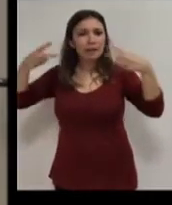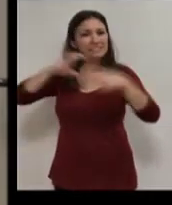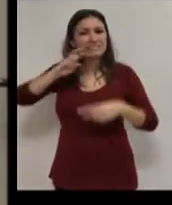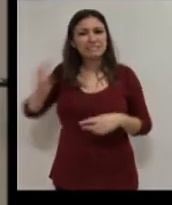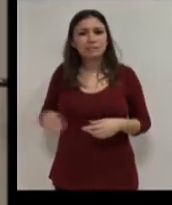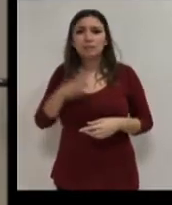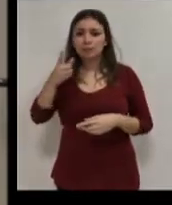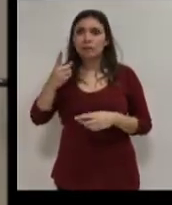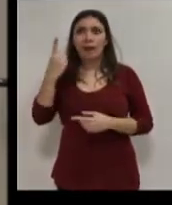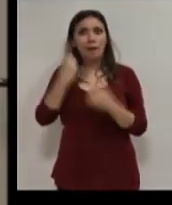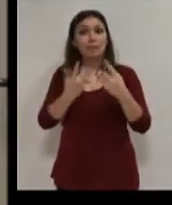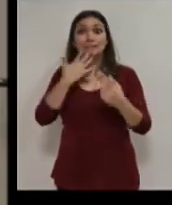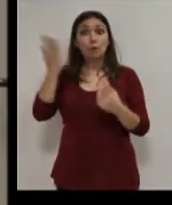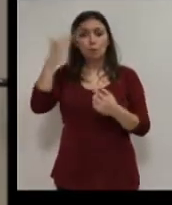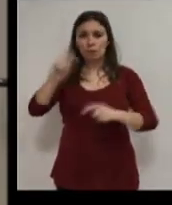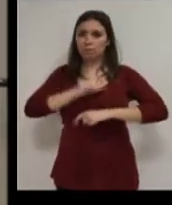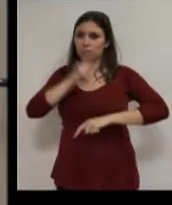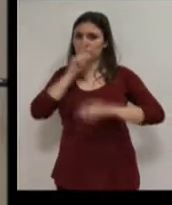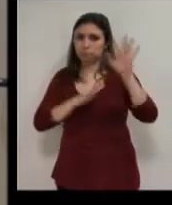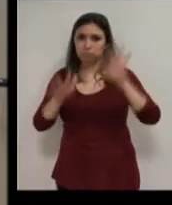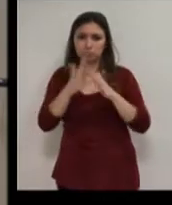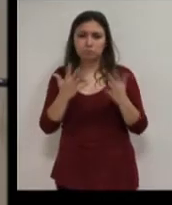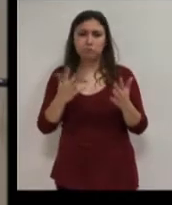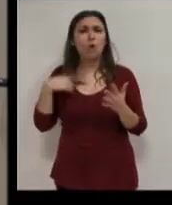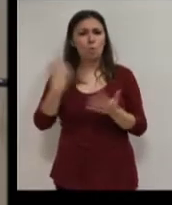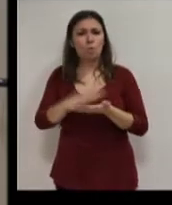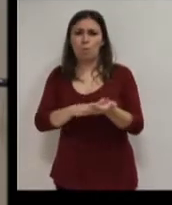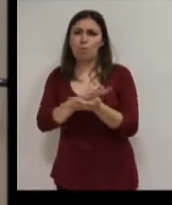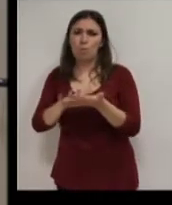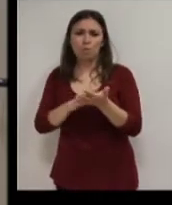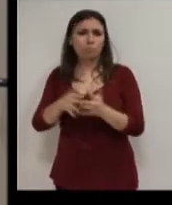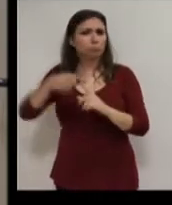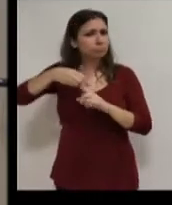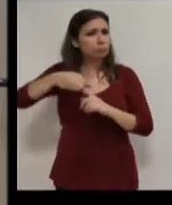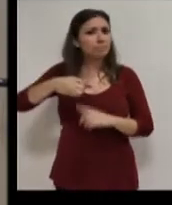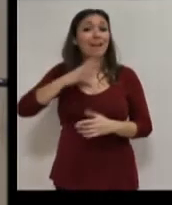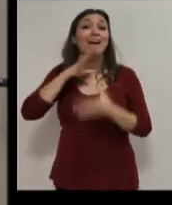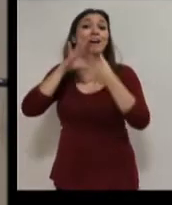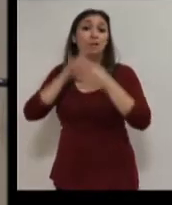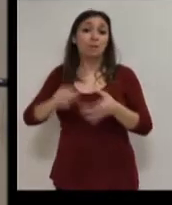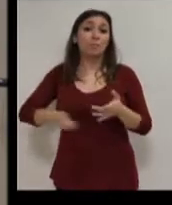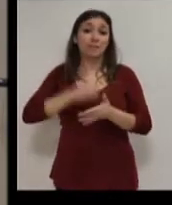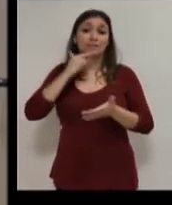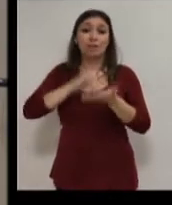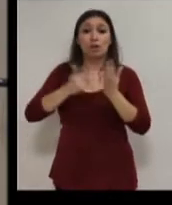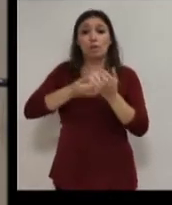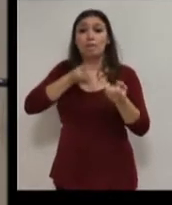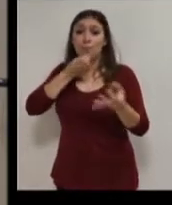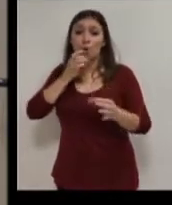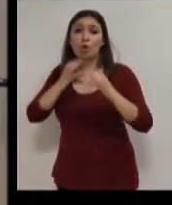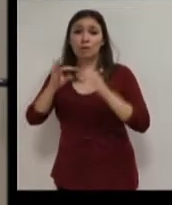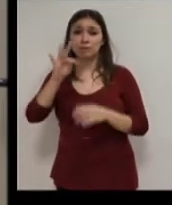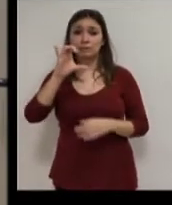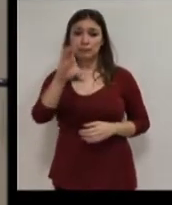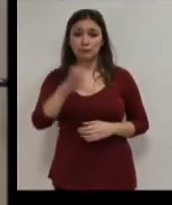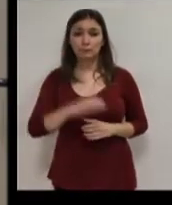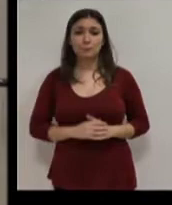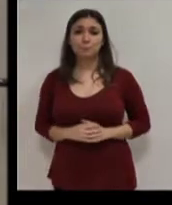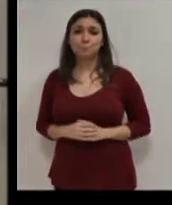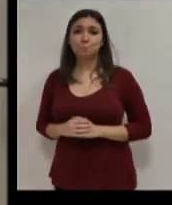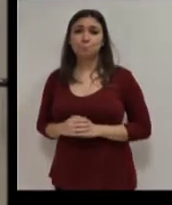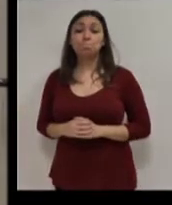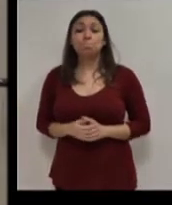la ceremonia de la confusión. Entonces, creo que este es un punto esencial y que ya veremos que está muy relacionado con las tecnologías de la información y la